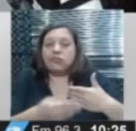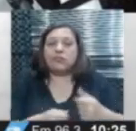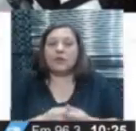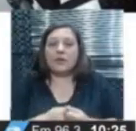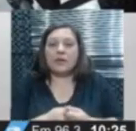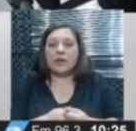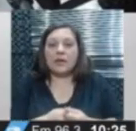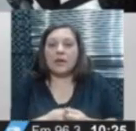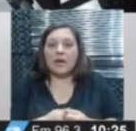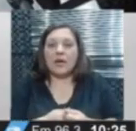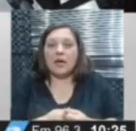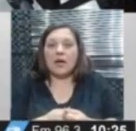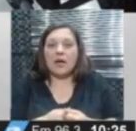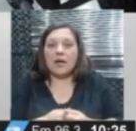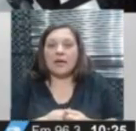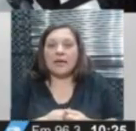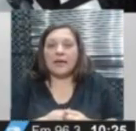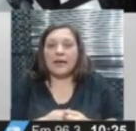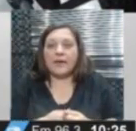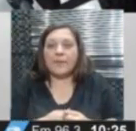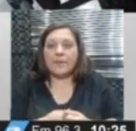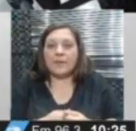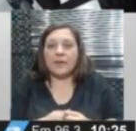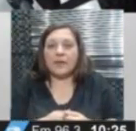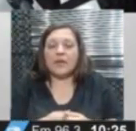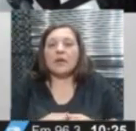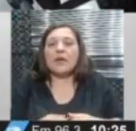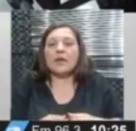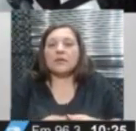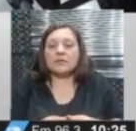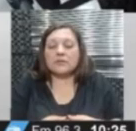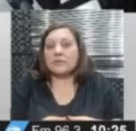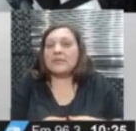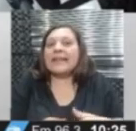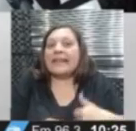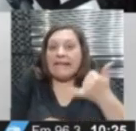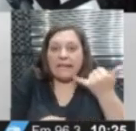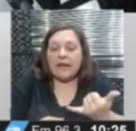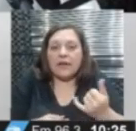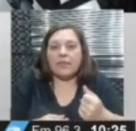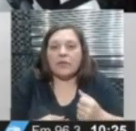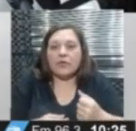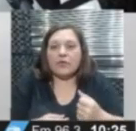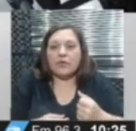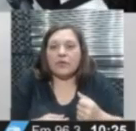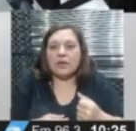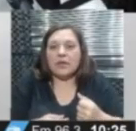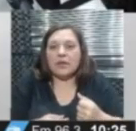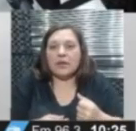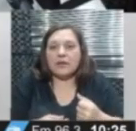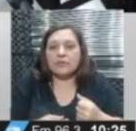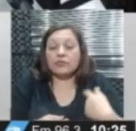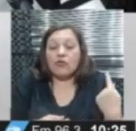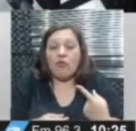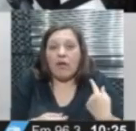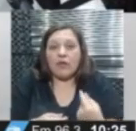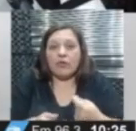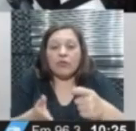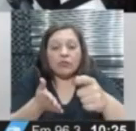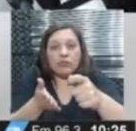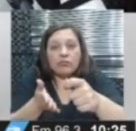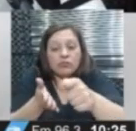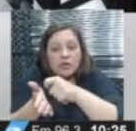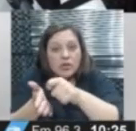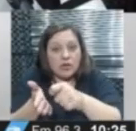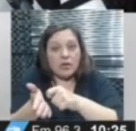podríamos centrarnos en la faz cultural para no meternos en lo político porque hemos hablado tanto de política estos días Eh entonces desde lo